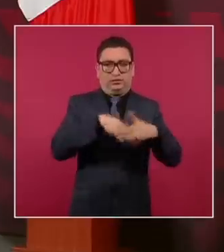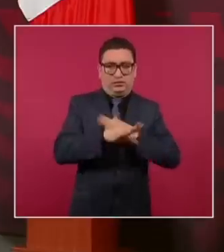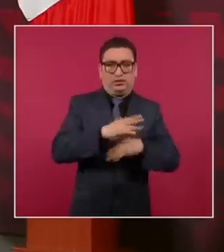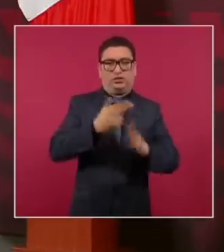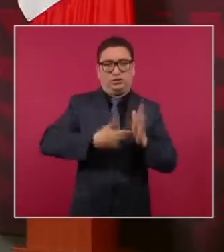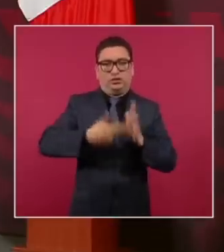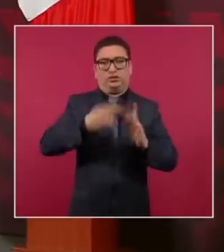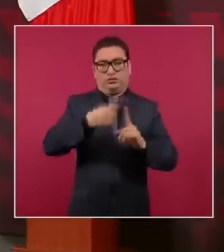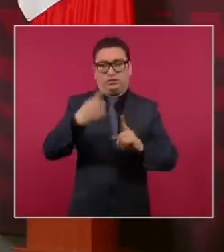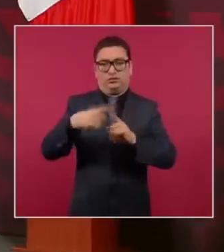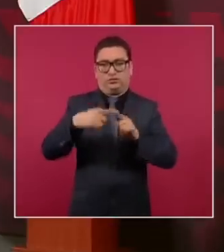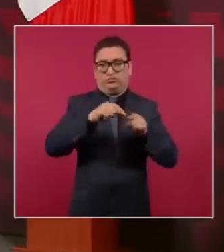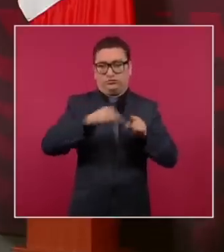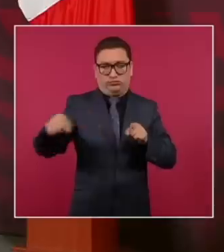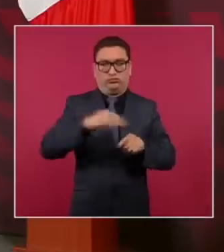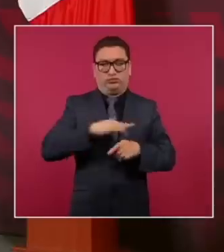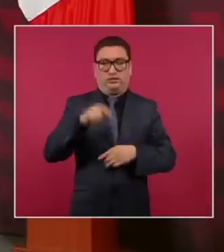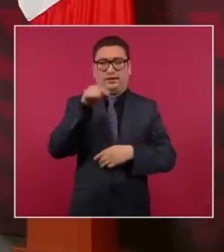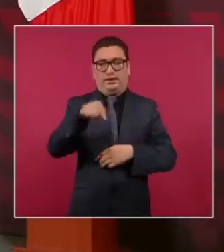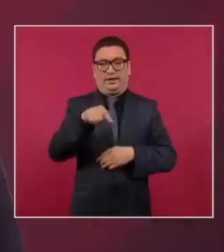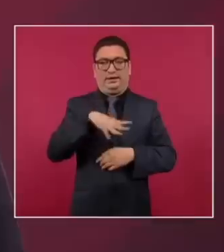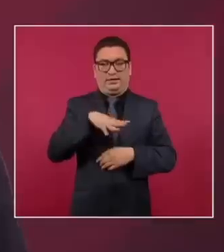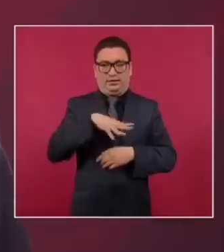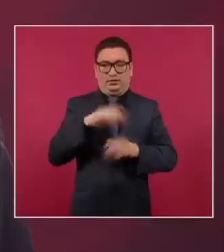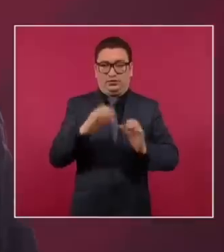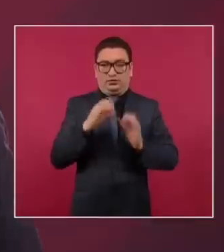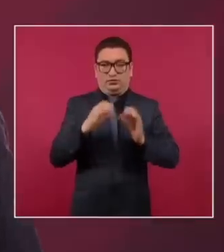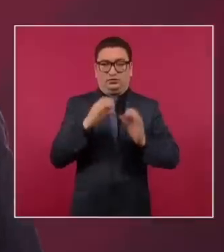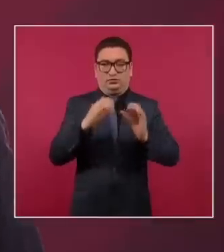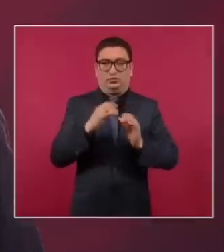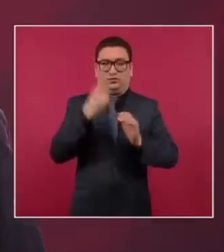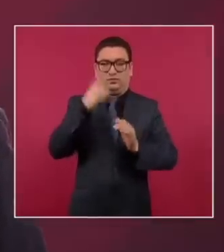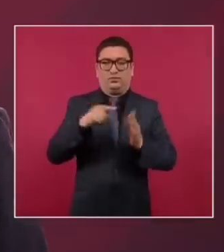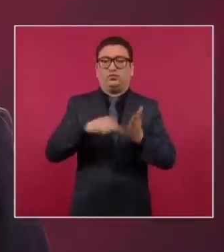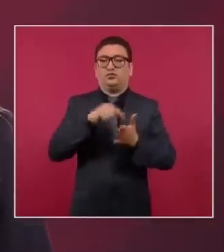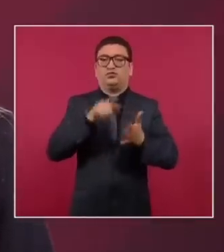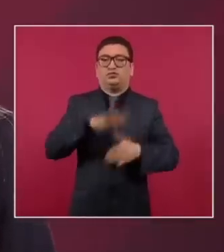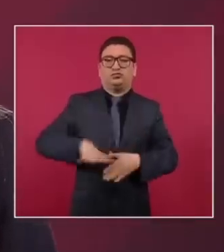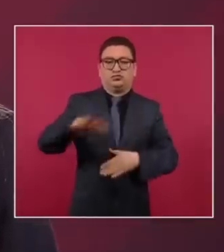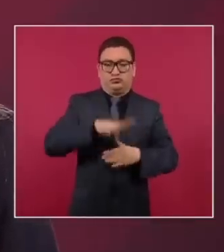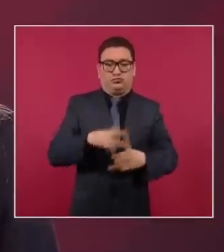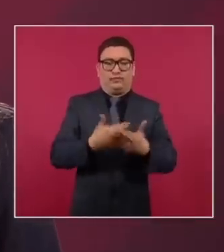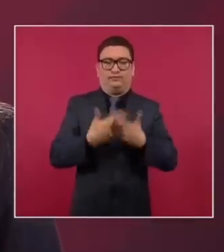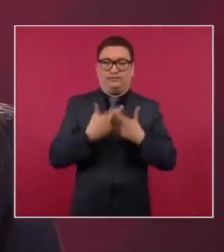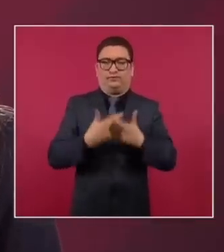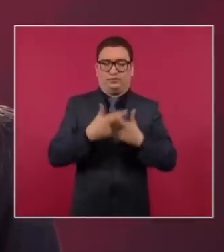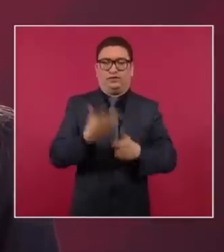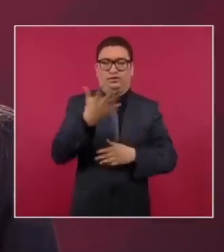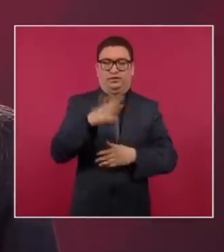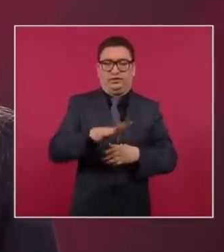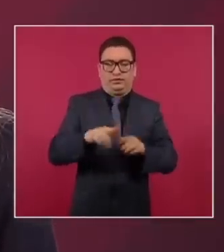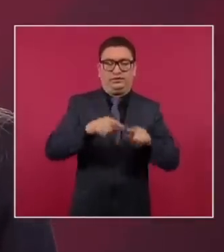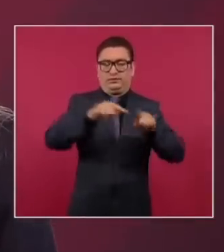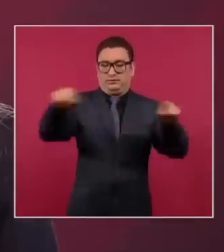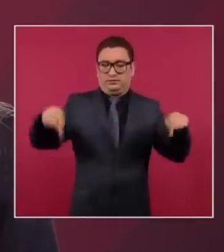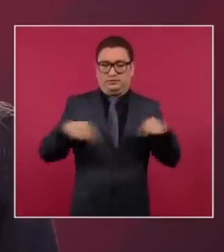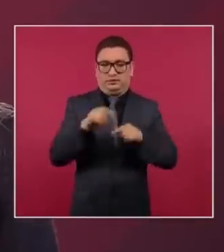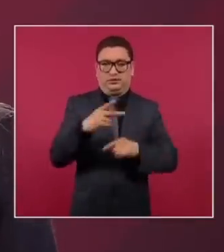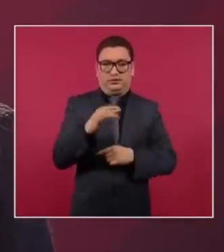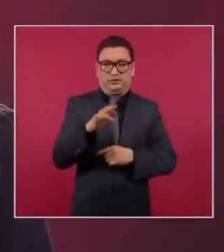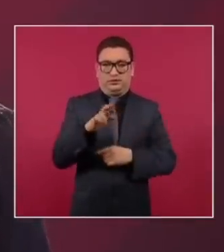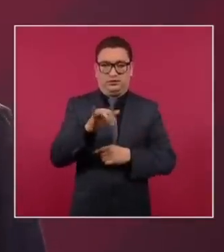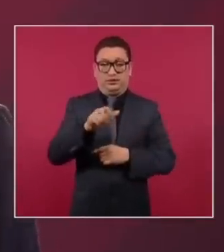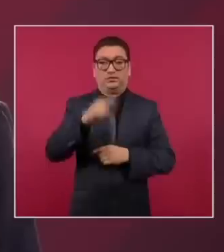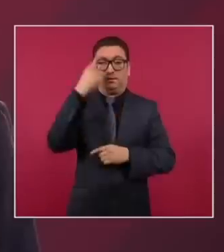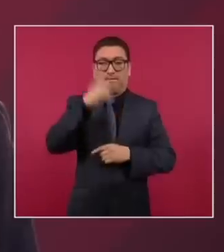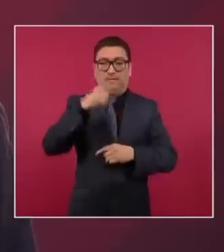través de toda la línea. En este caso se ha tenido mucho cuidado de tener el espacio suficiente, más de 10 hectáreas, para que la cochera, en el